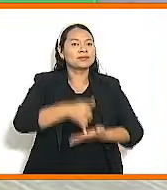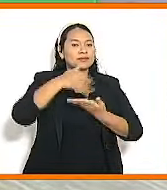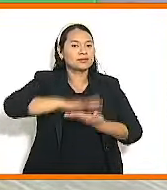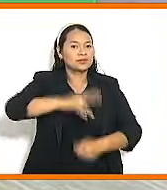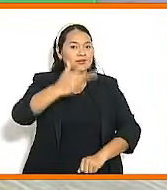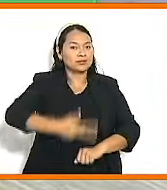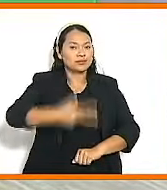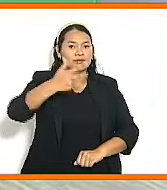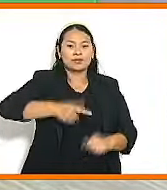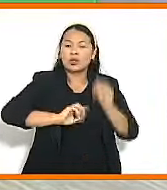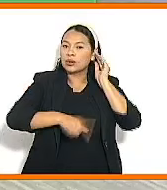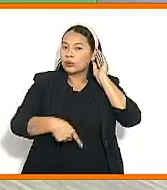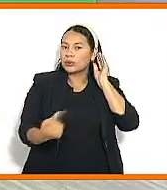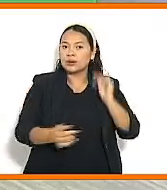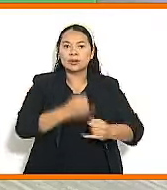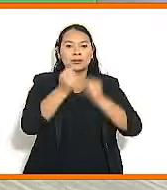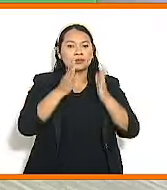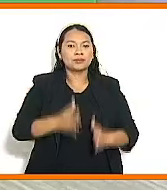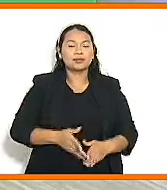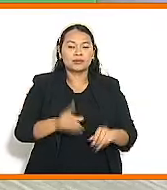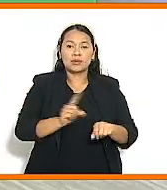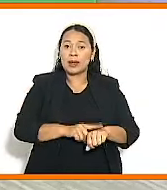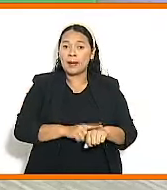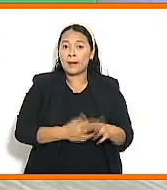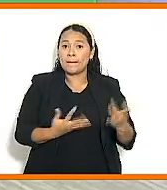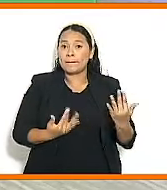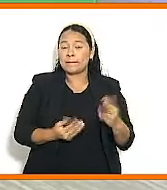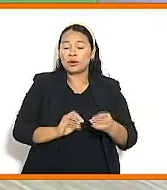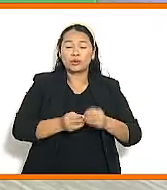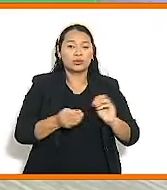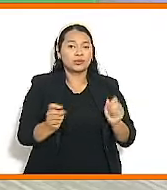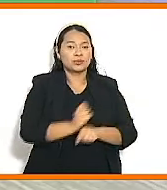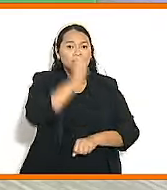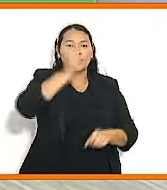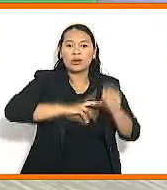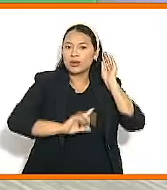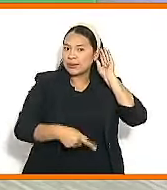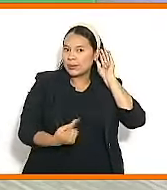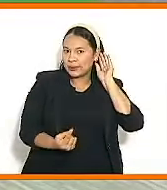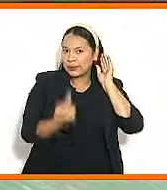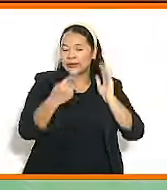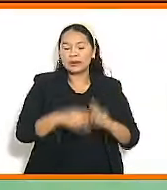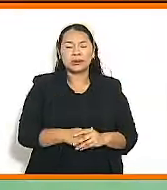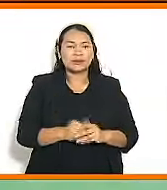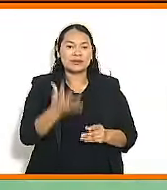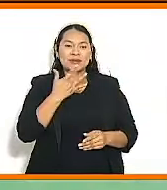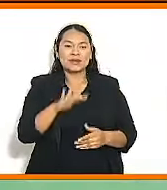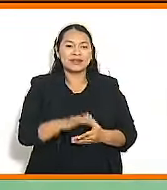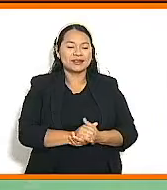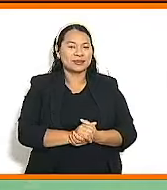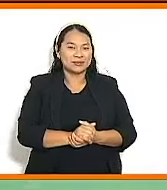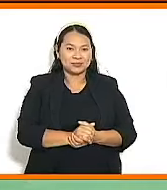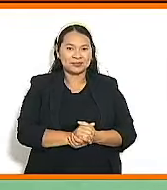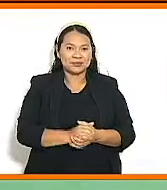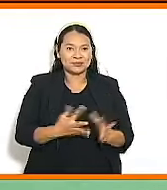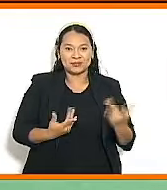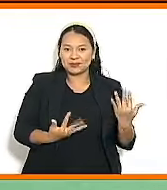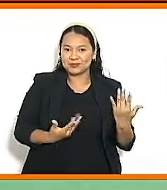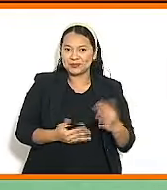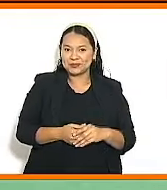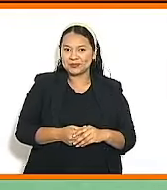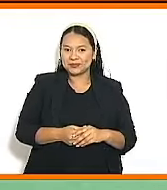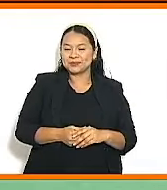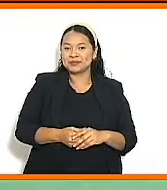3 esta tarde en diaria. Si estás esperando conocer el número ganador para más 1, este es suerte.